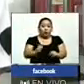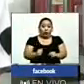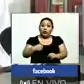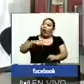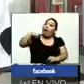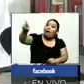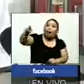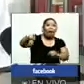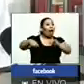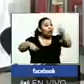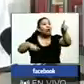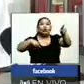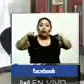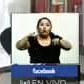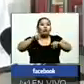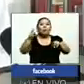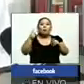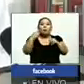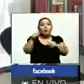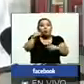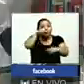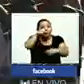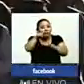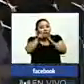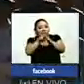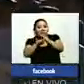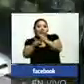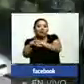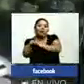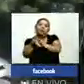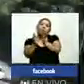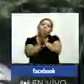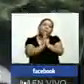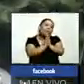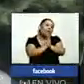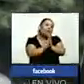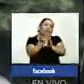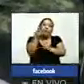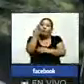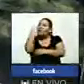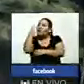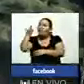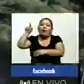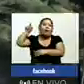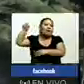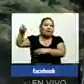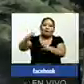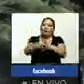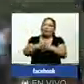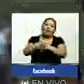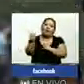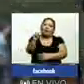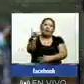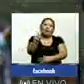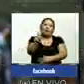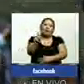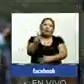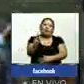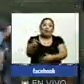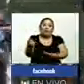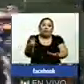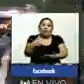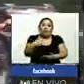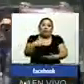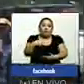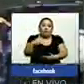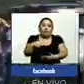se vaya o dónde no se vaya, pero si va a migrar, yo le diría que por favor no busque el norte, ¿verdad? Es decir, yo no